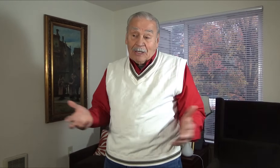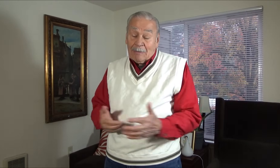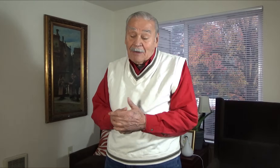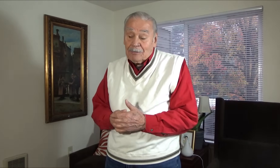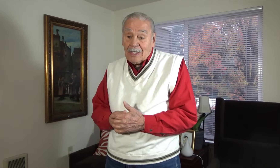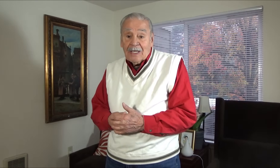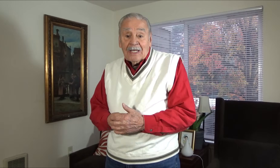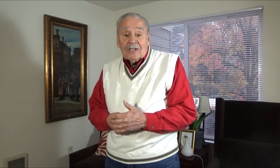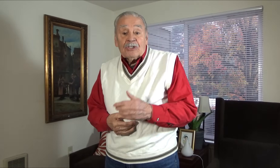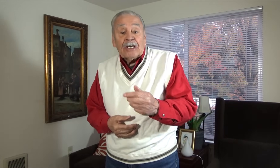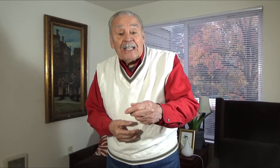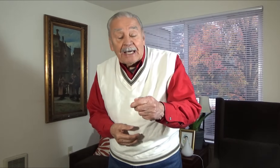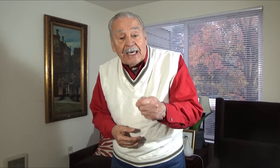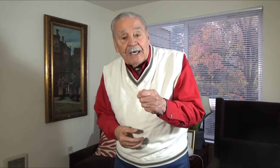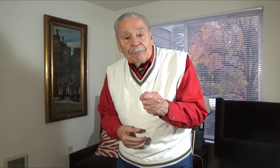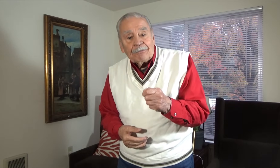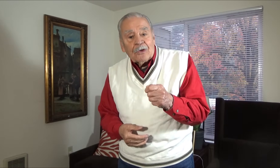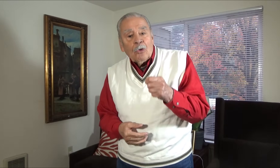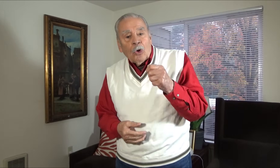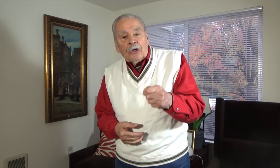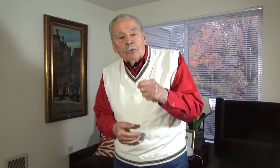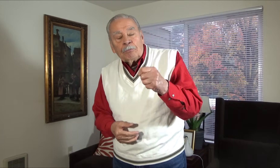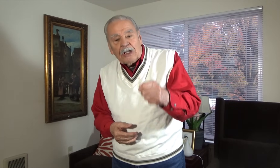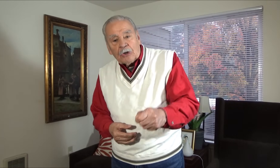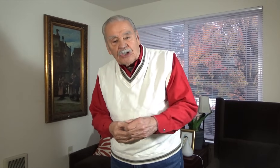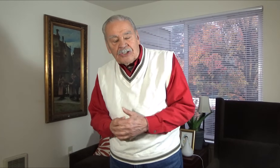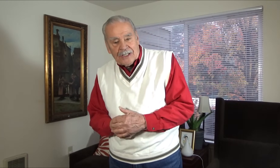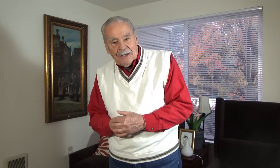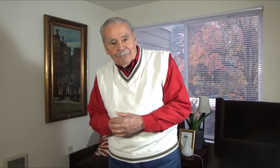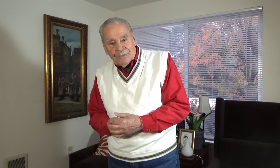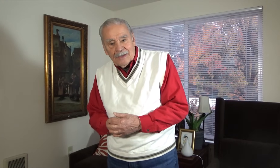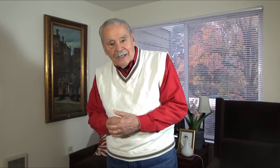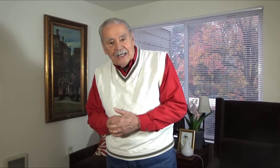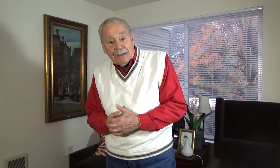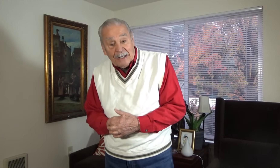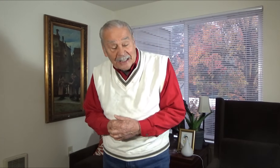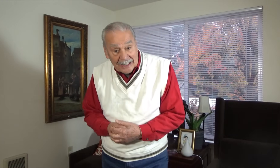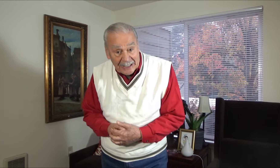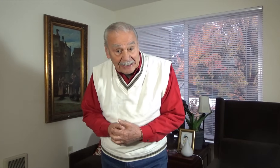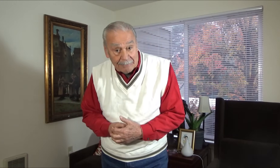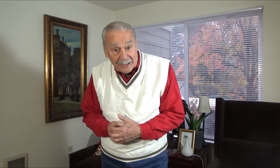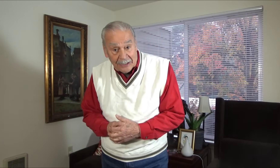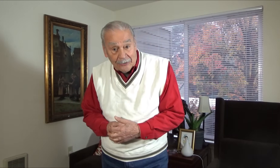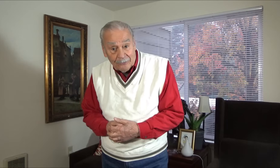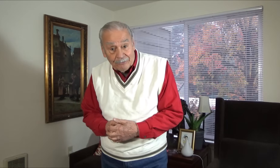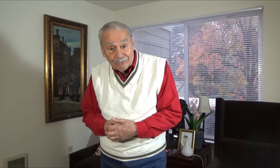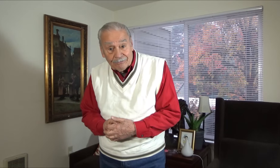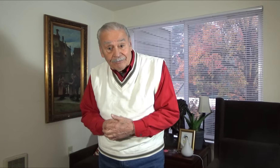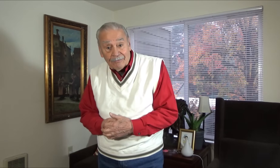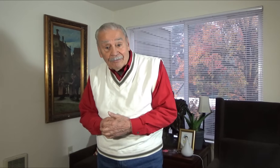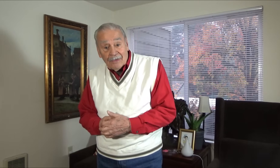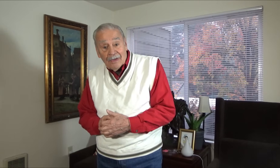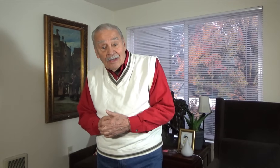los problemas. Yo quería que hoy un periodista en la mañanera de México,